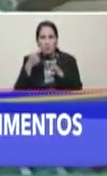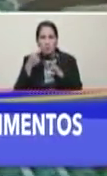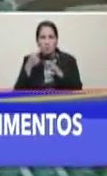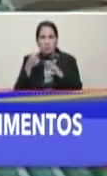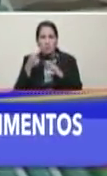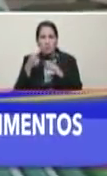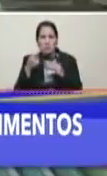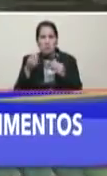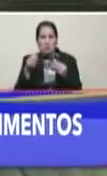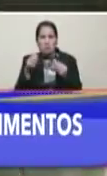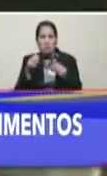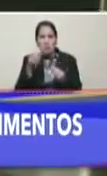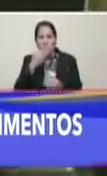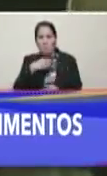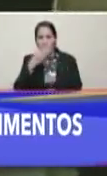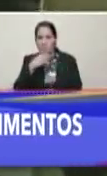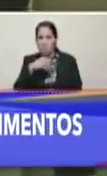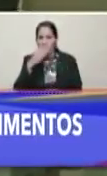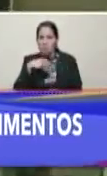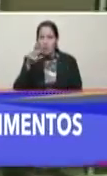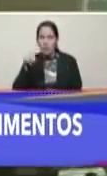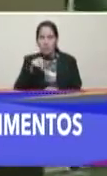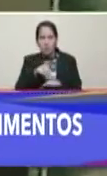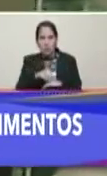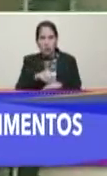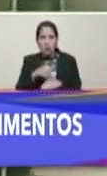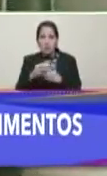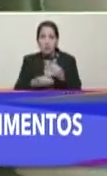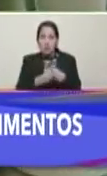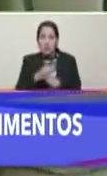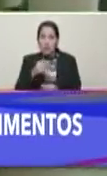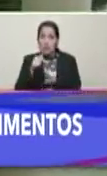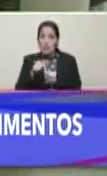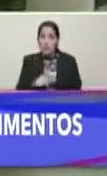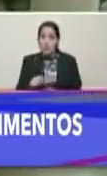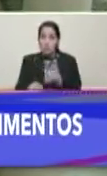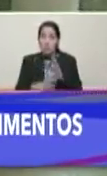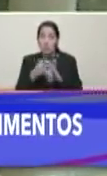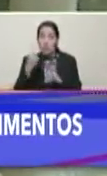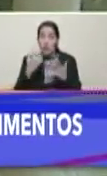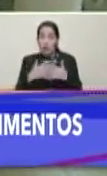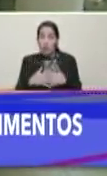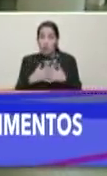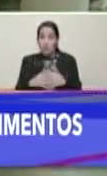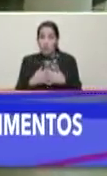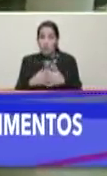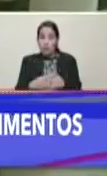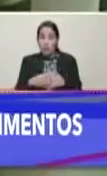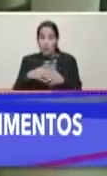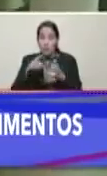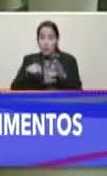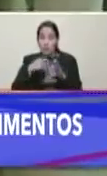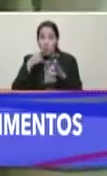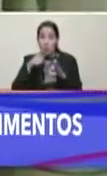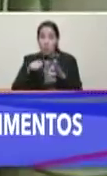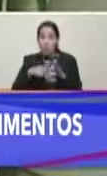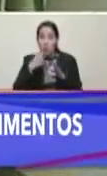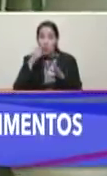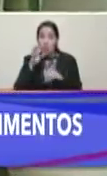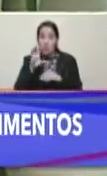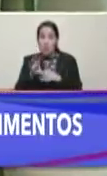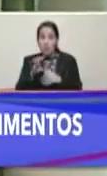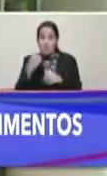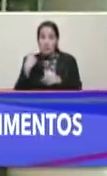frutas tropicales hechas nacionalmente es decir es la primera fábrica de compota del país que